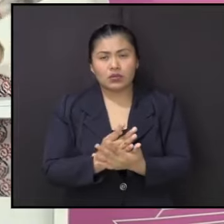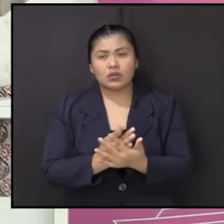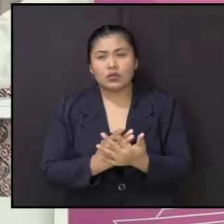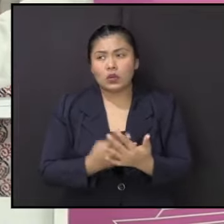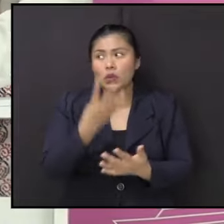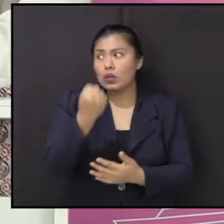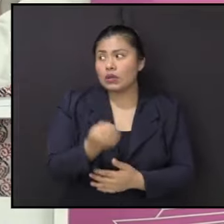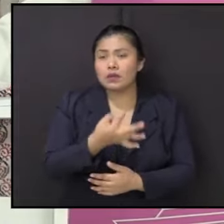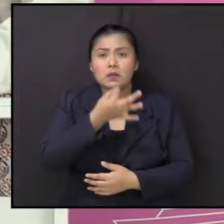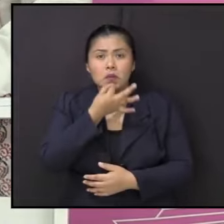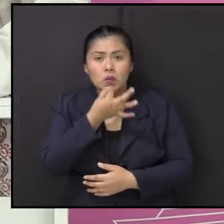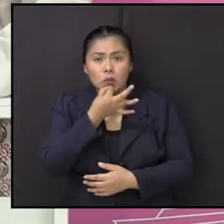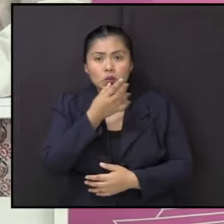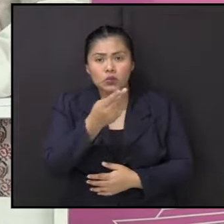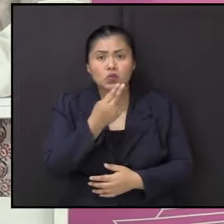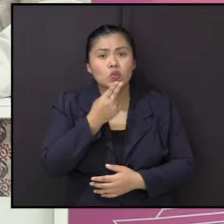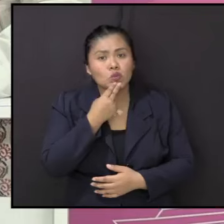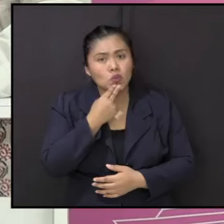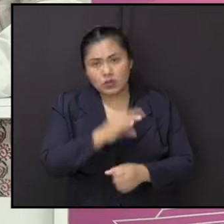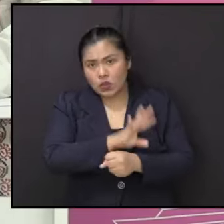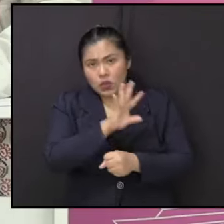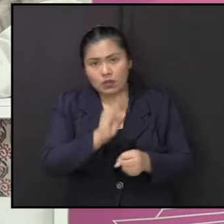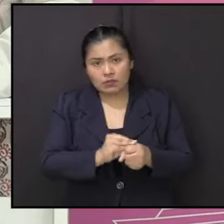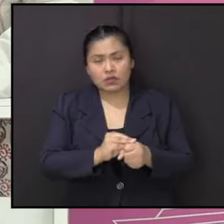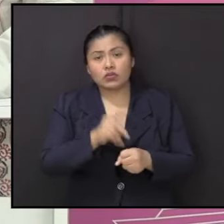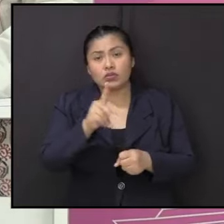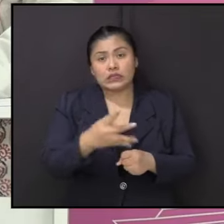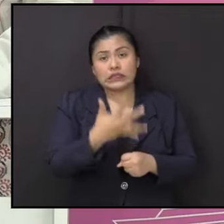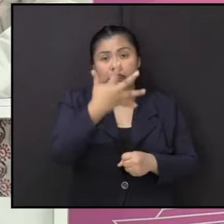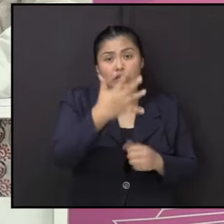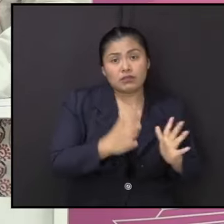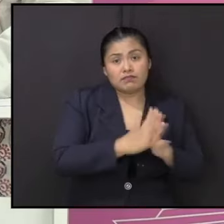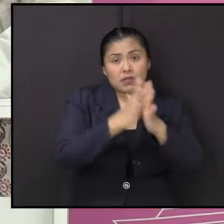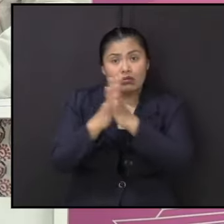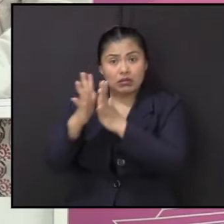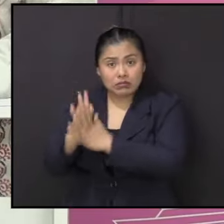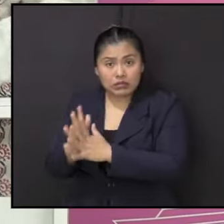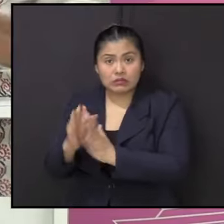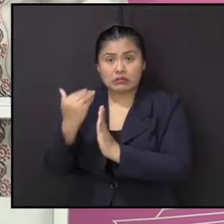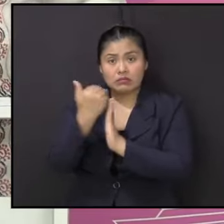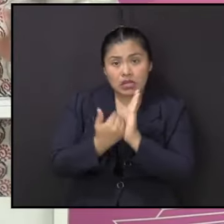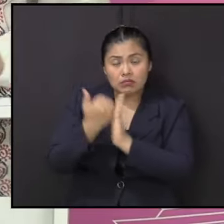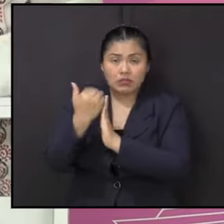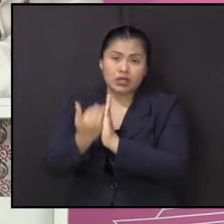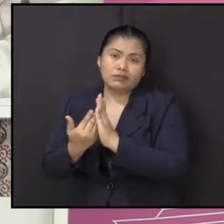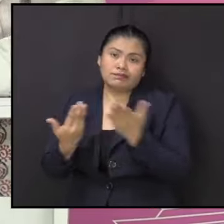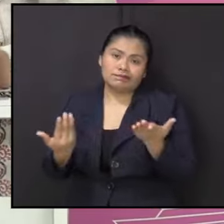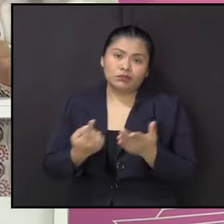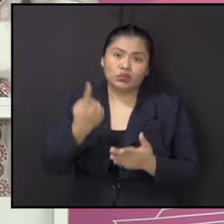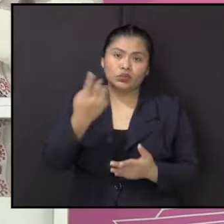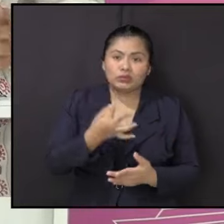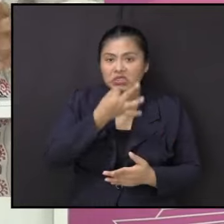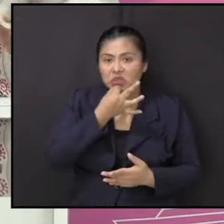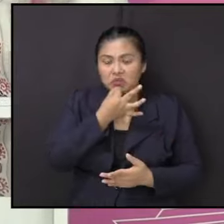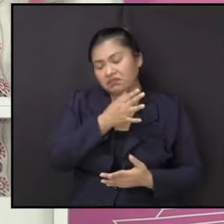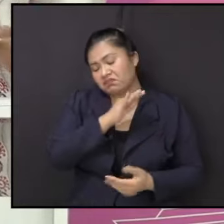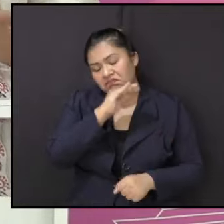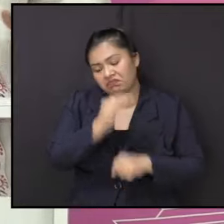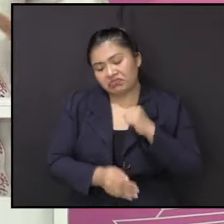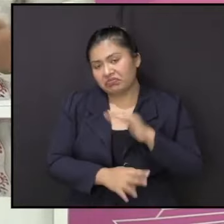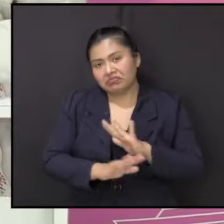puedan utilizarlos de manera completa, porque si cumplen las 5 participaciones, obviamente con menos de 2 minutos, el minuto que queda, el tiempo